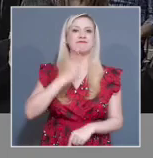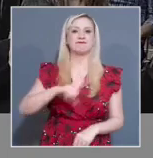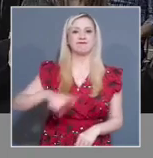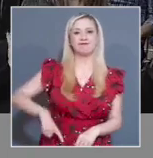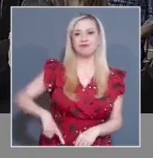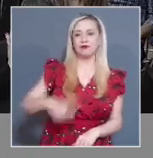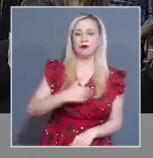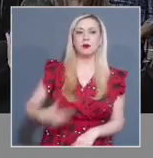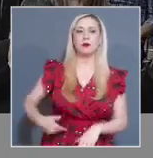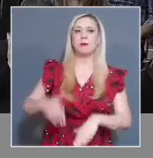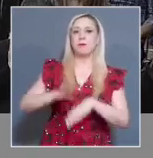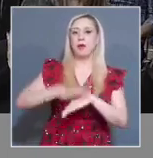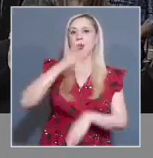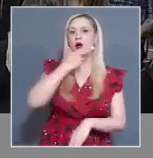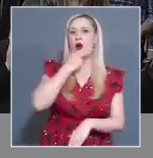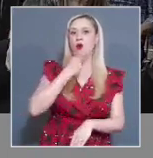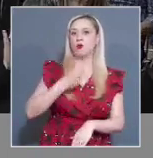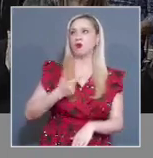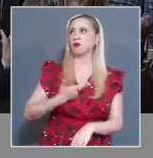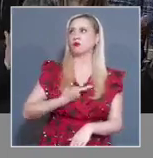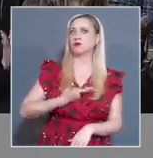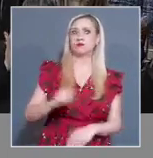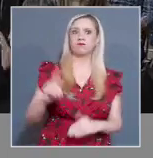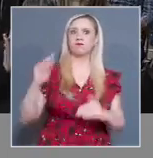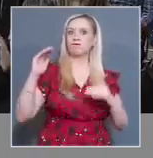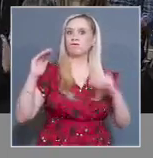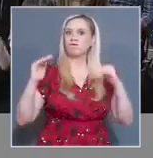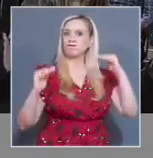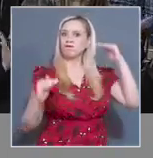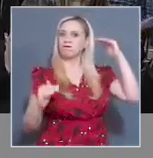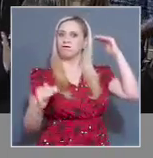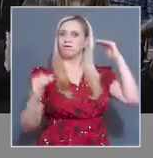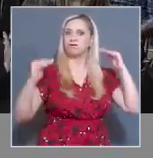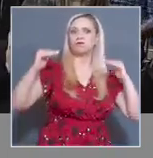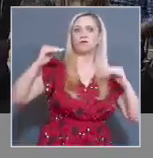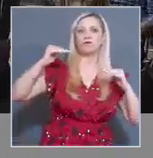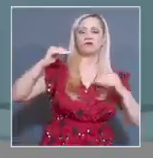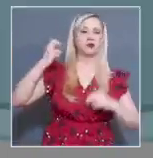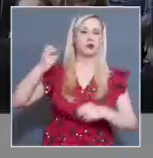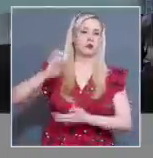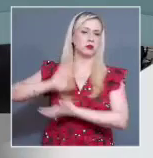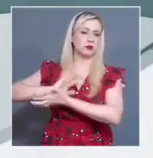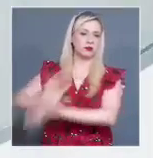respecto. Para el canal del Poder Judicial de la Federación, Laura Murillo.